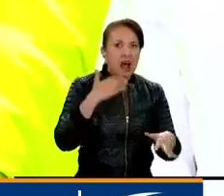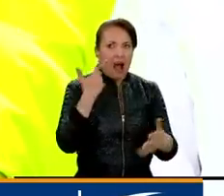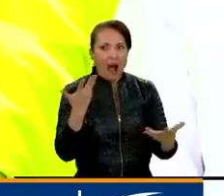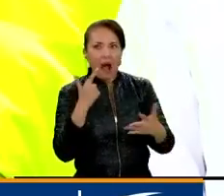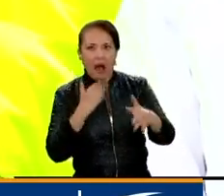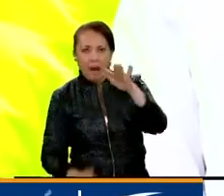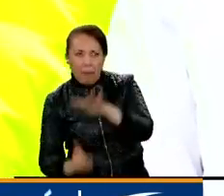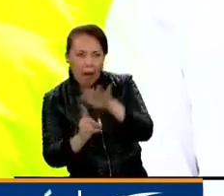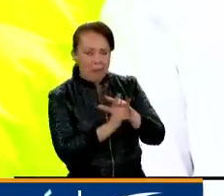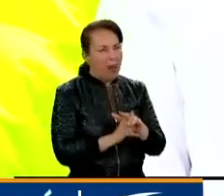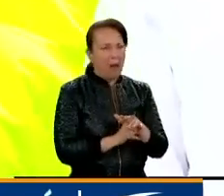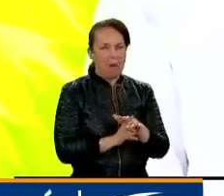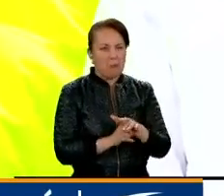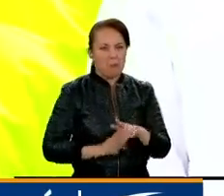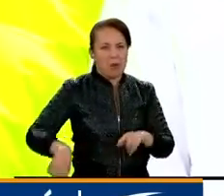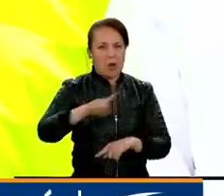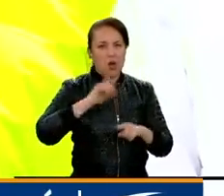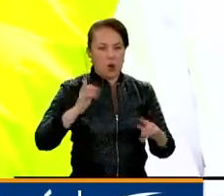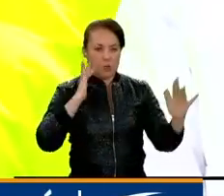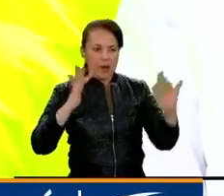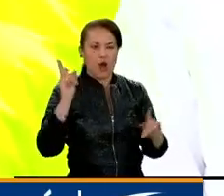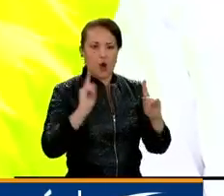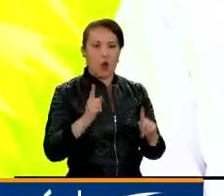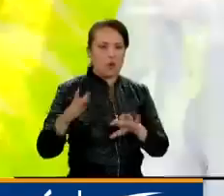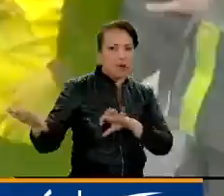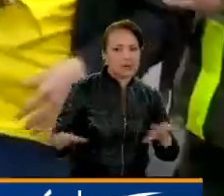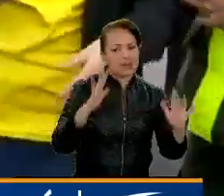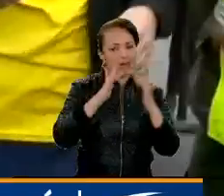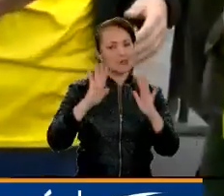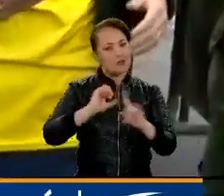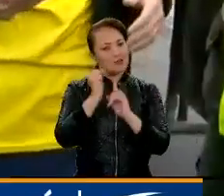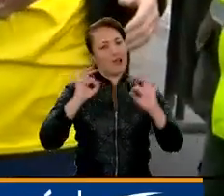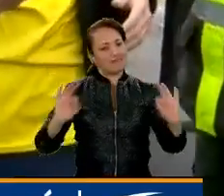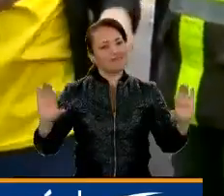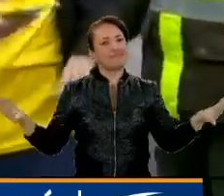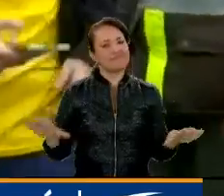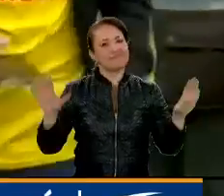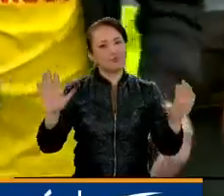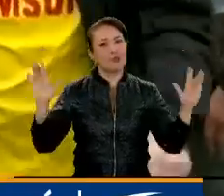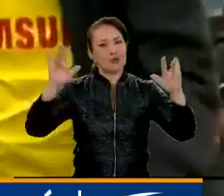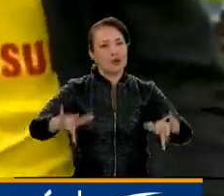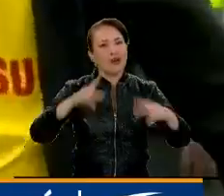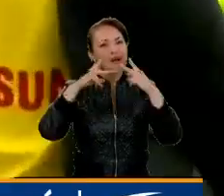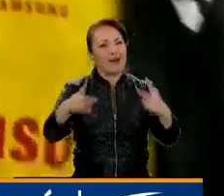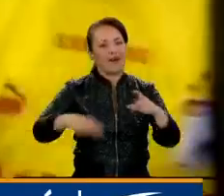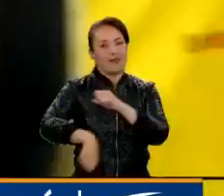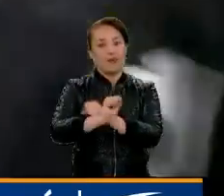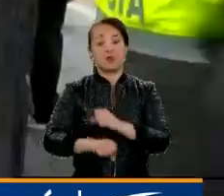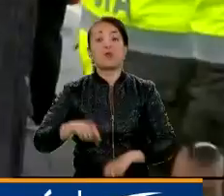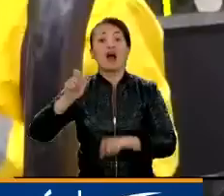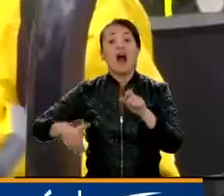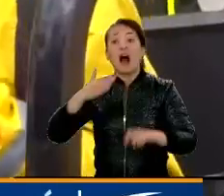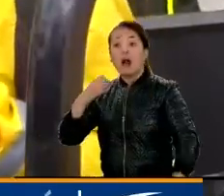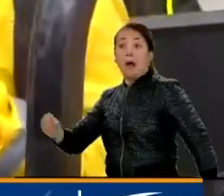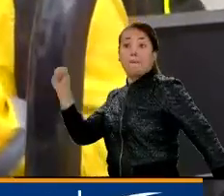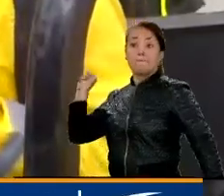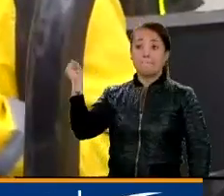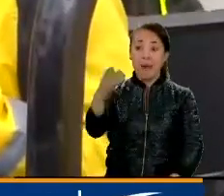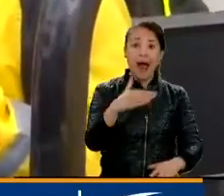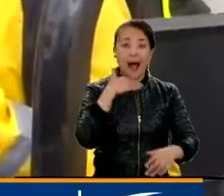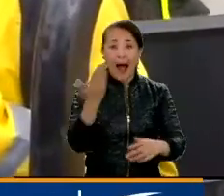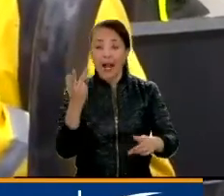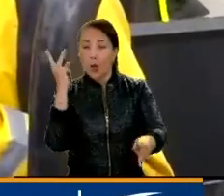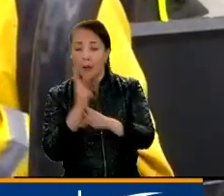o comportamientos que no concuerden con un comportamiento social dentro del estadio. Para el hincha que en el estadio lance algún objeto peligroso, además de las